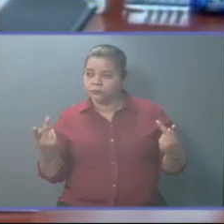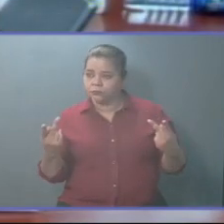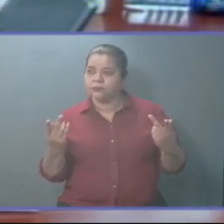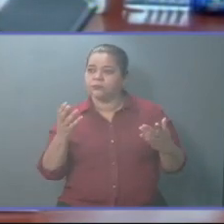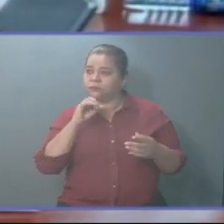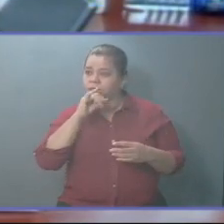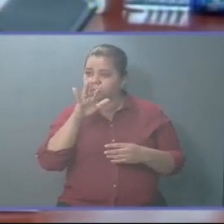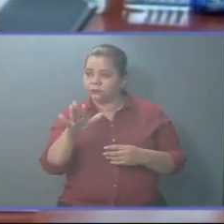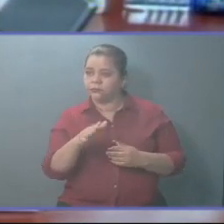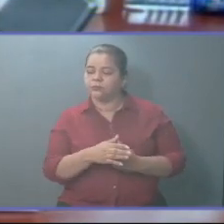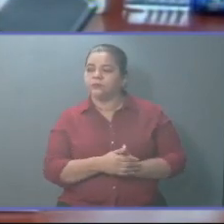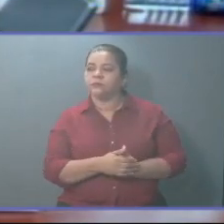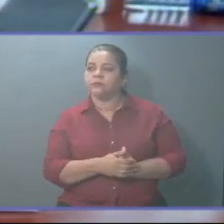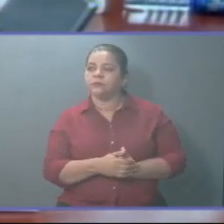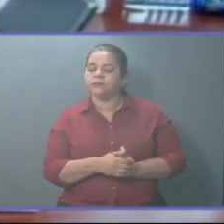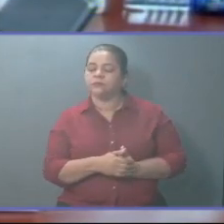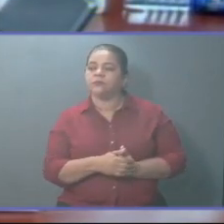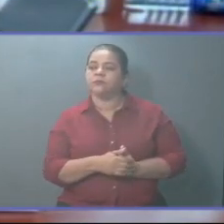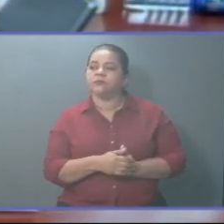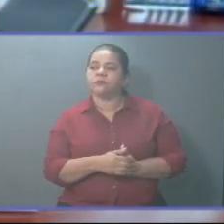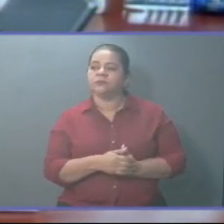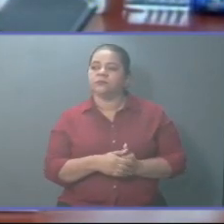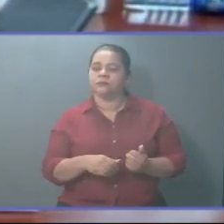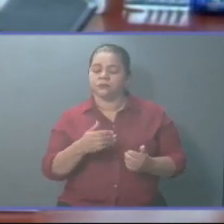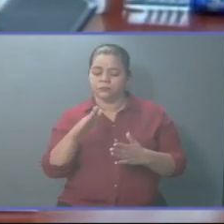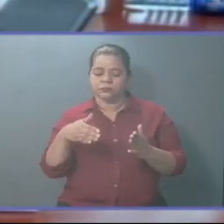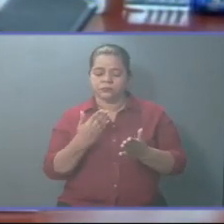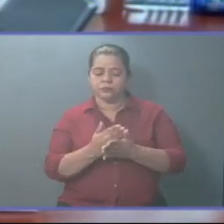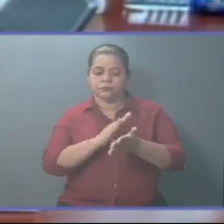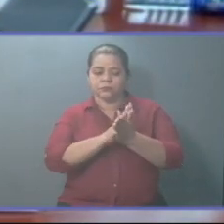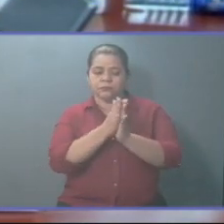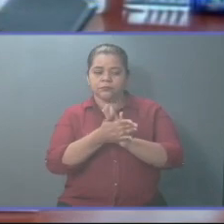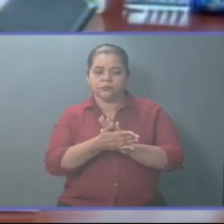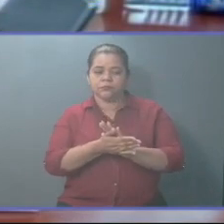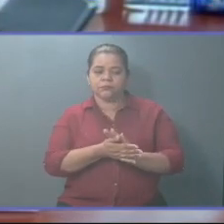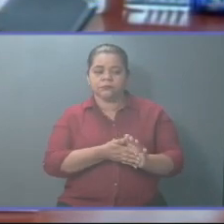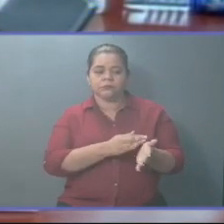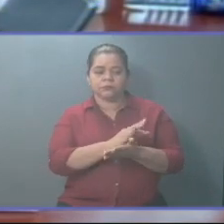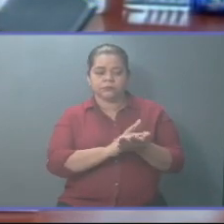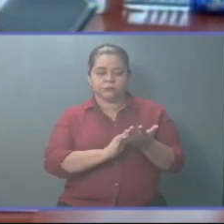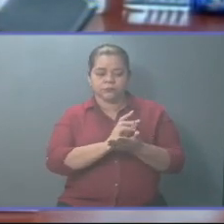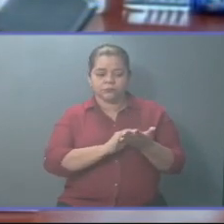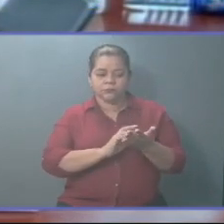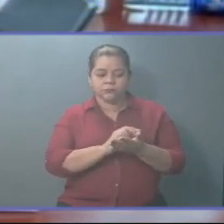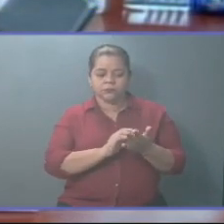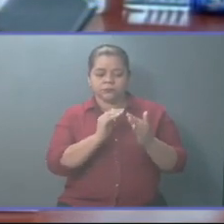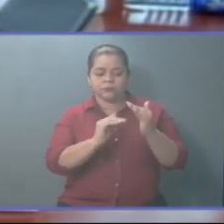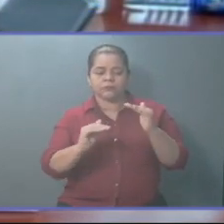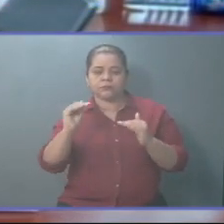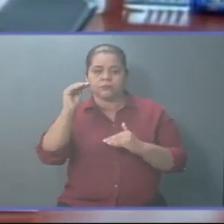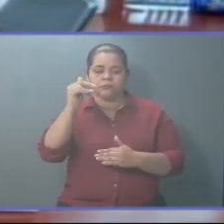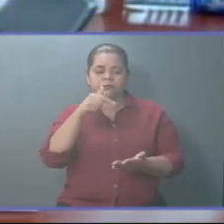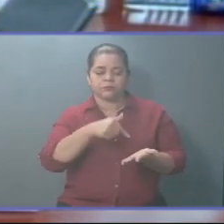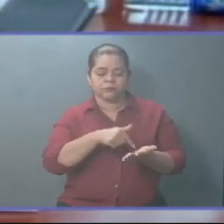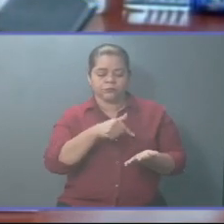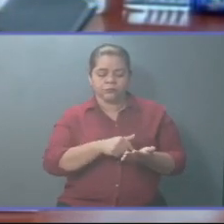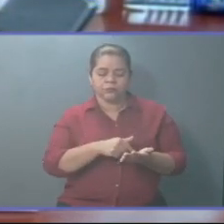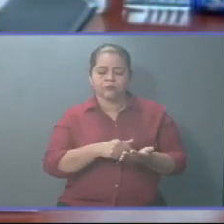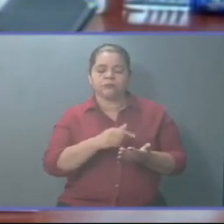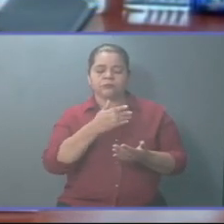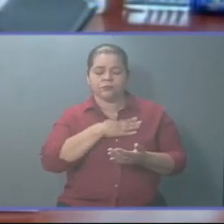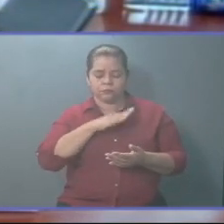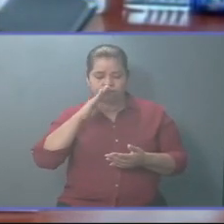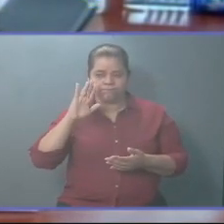advierte que con los ajustes de las cuentas fiscales, el nivel de deuda adquirido